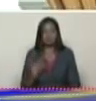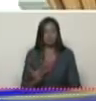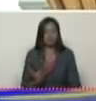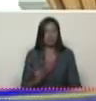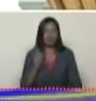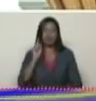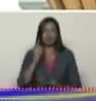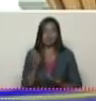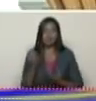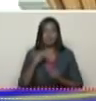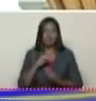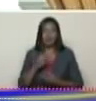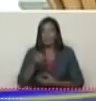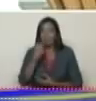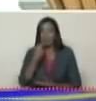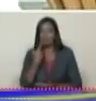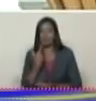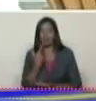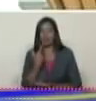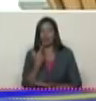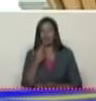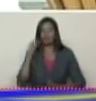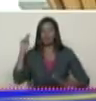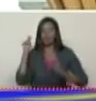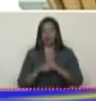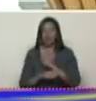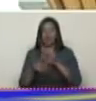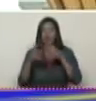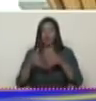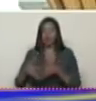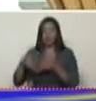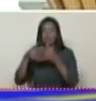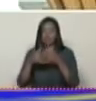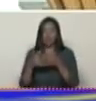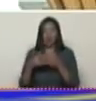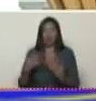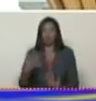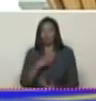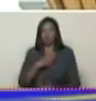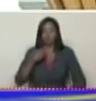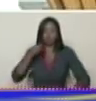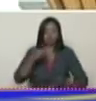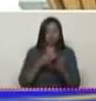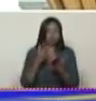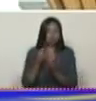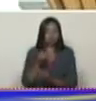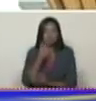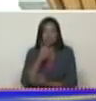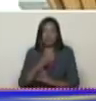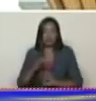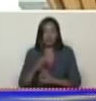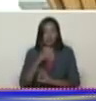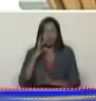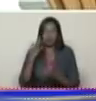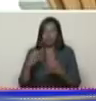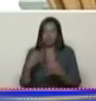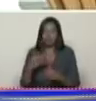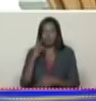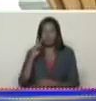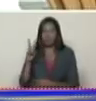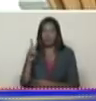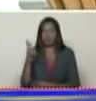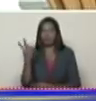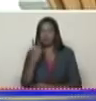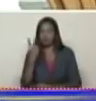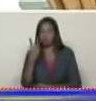que necesita el tratamiento, y el bloqueo de los Estados Unidos se lo impide. Así de sencillo. Vamos a ver dos